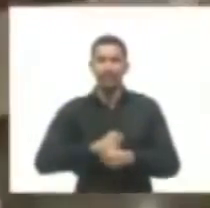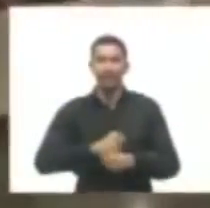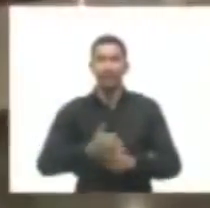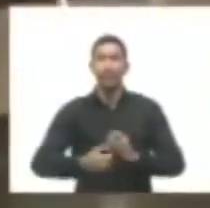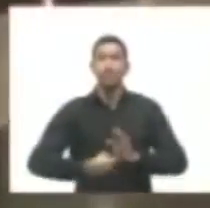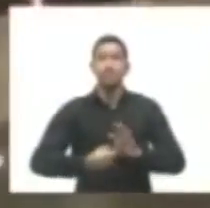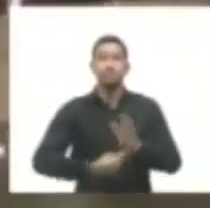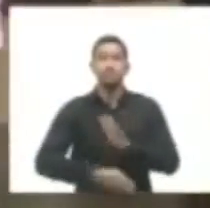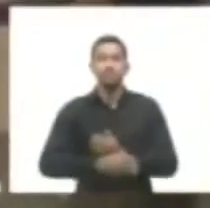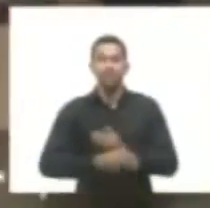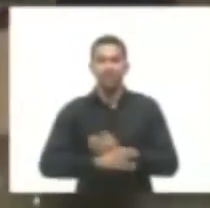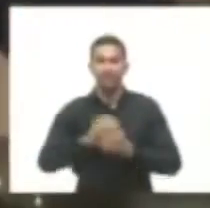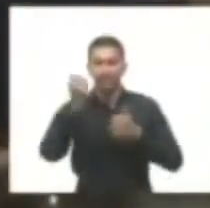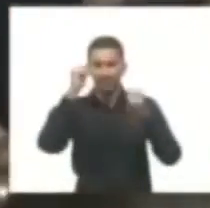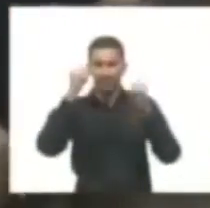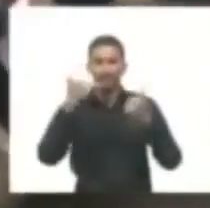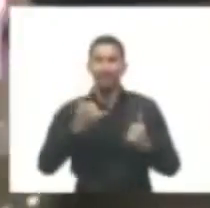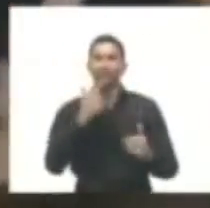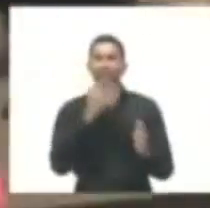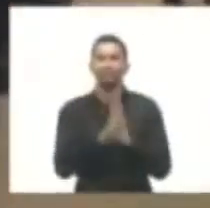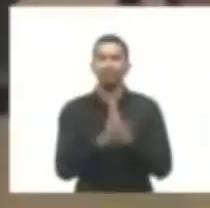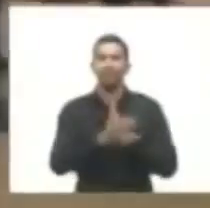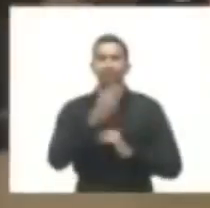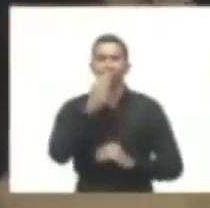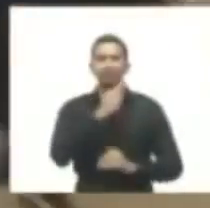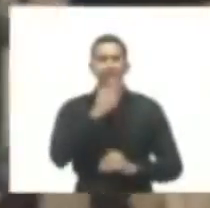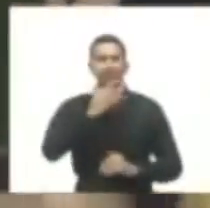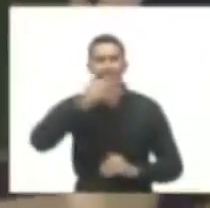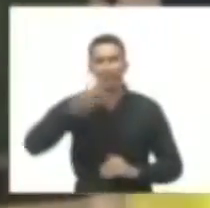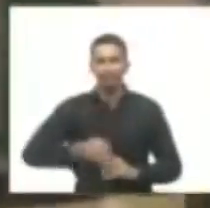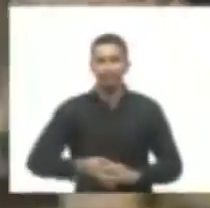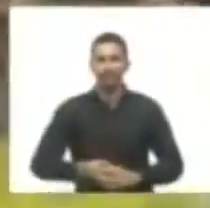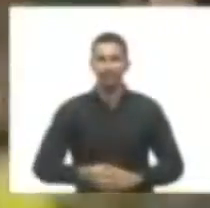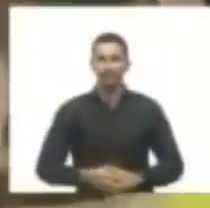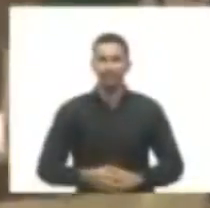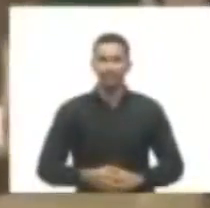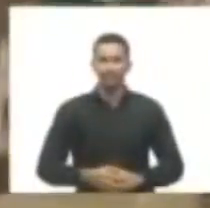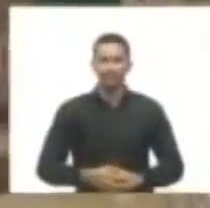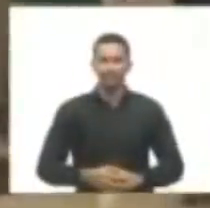carnaval. Lucía del Mar, las noticias, un compromiso con la verdad.